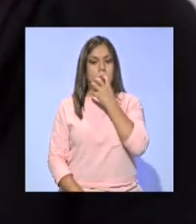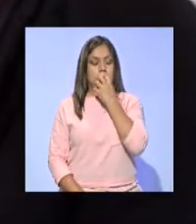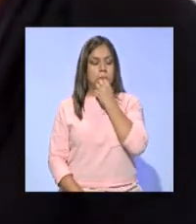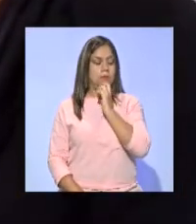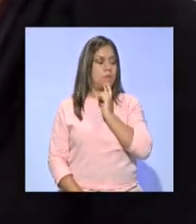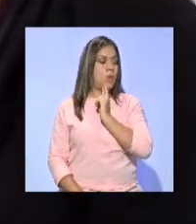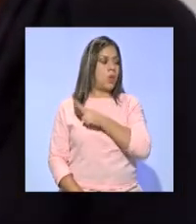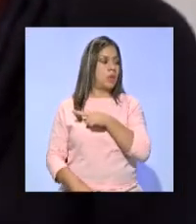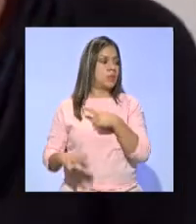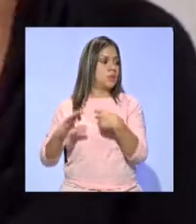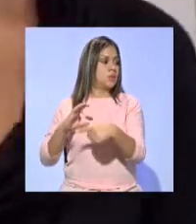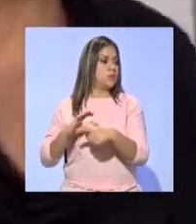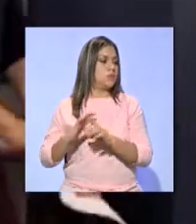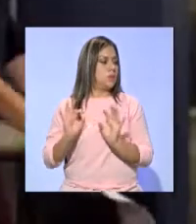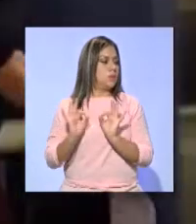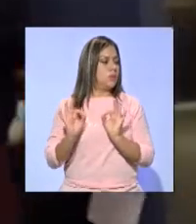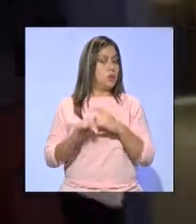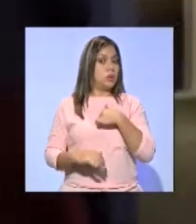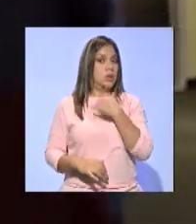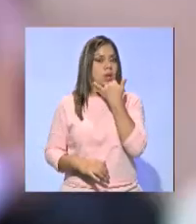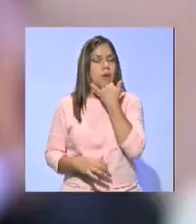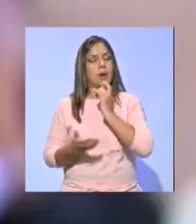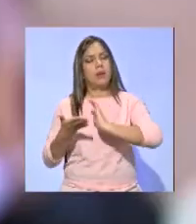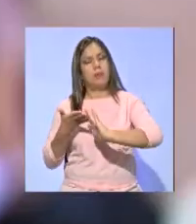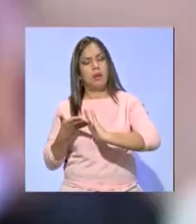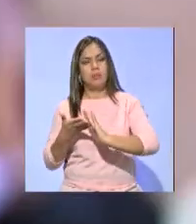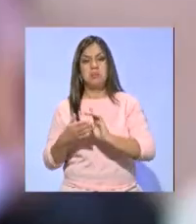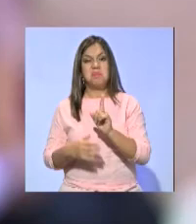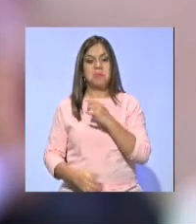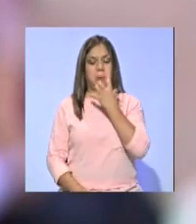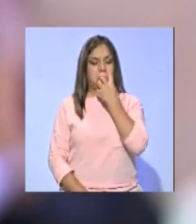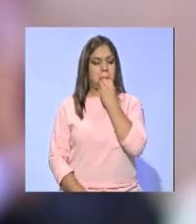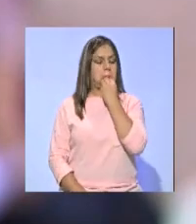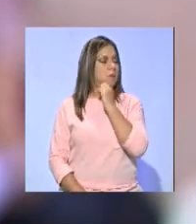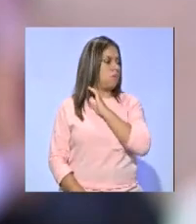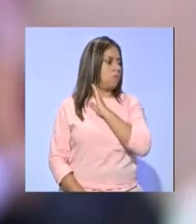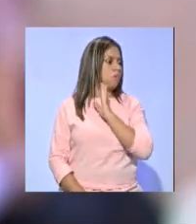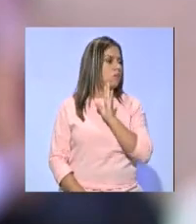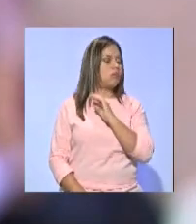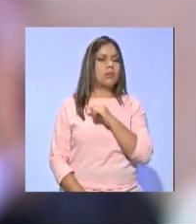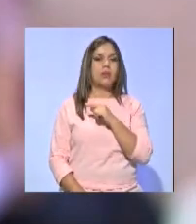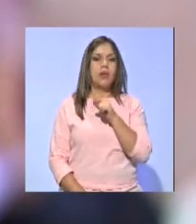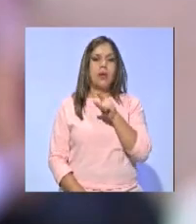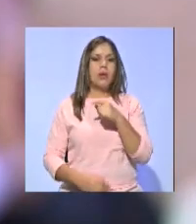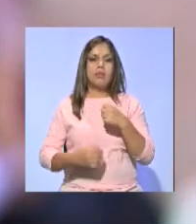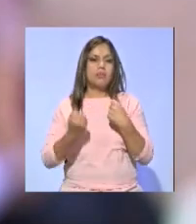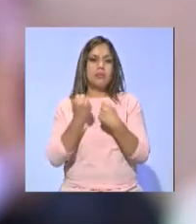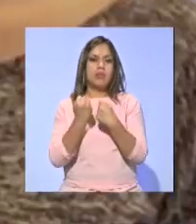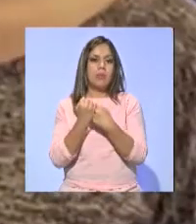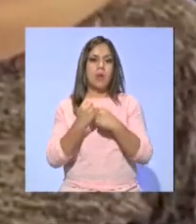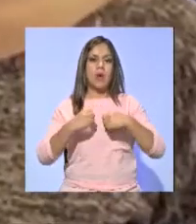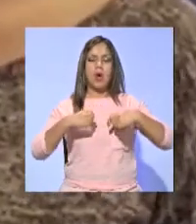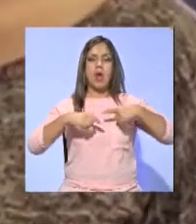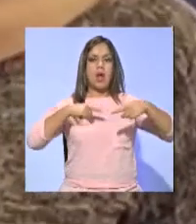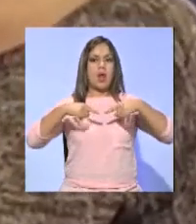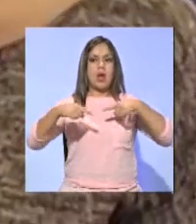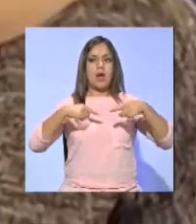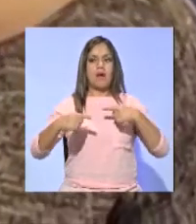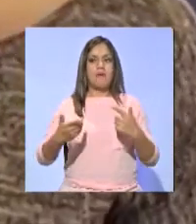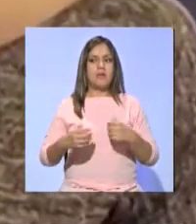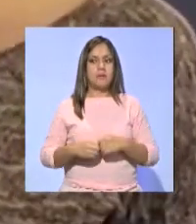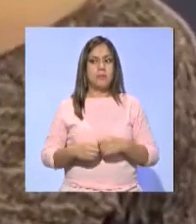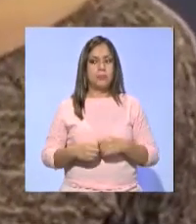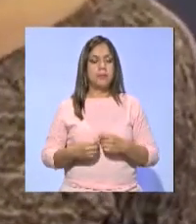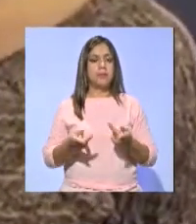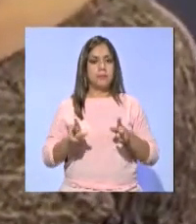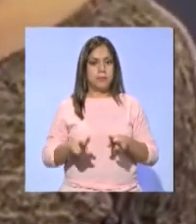los mails, no decía me equivoqué, me sentía mal, porque no sentía el apoyo de los jefes directos. Me llegó una